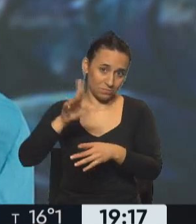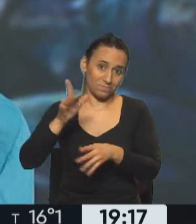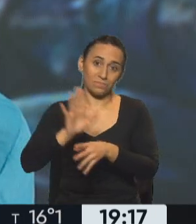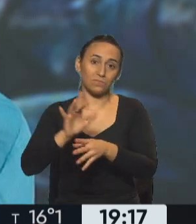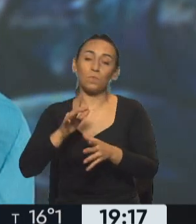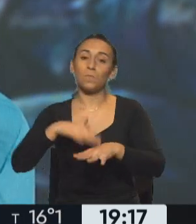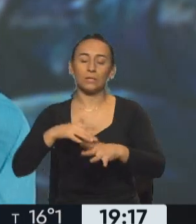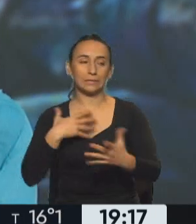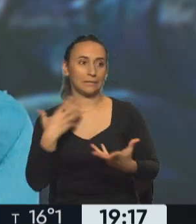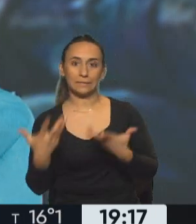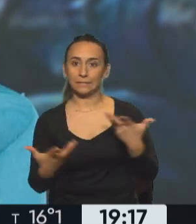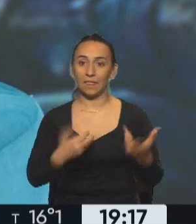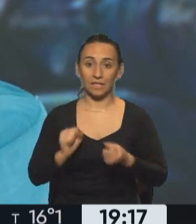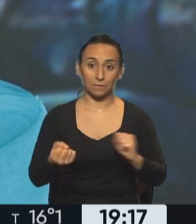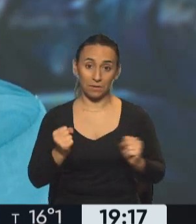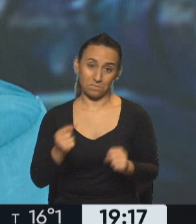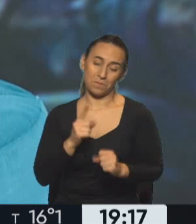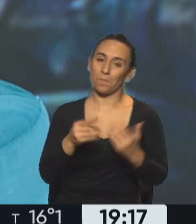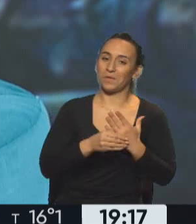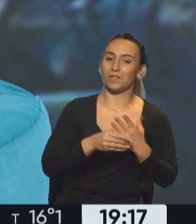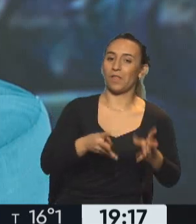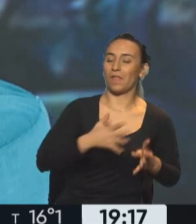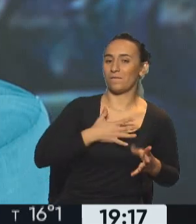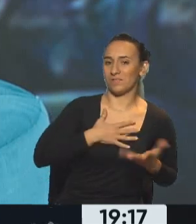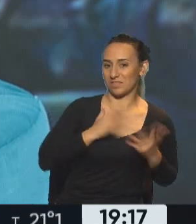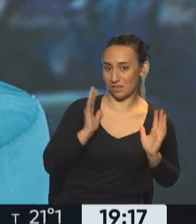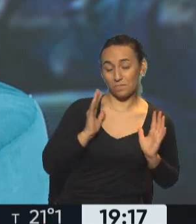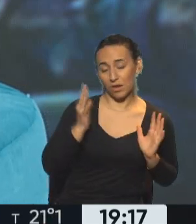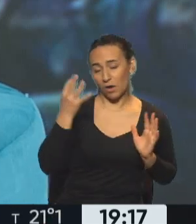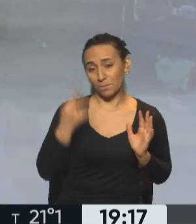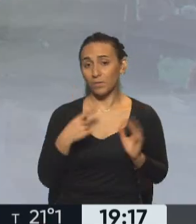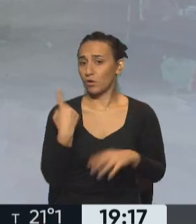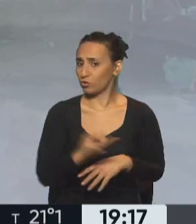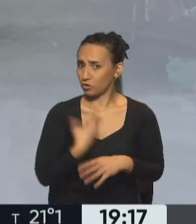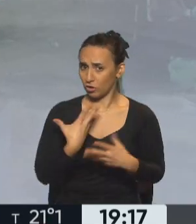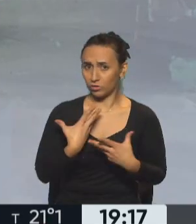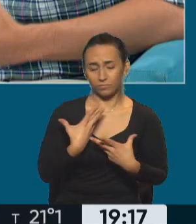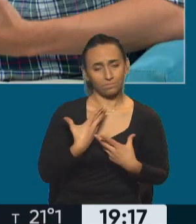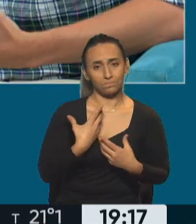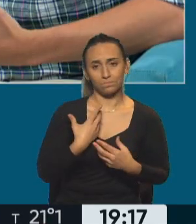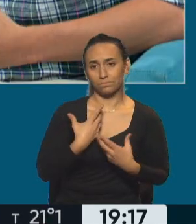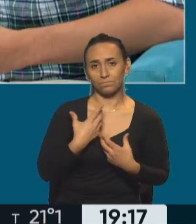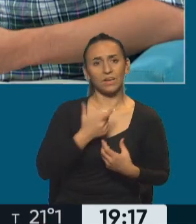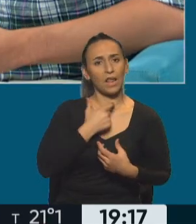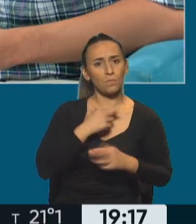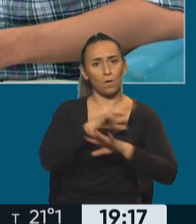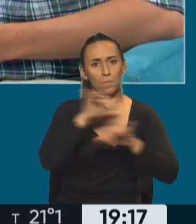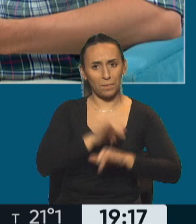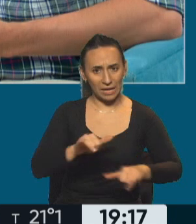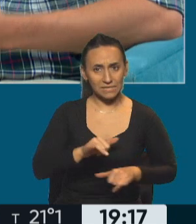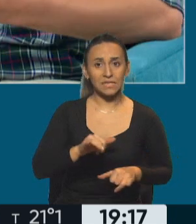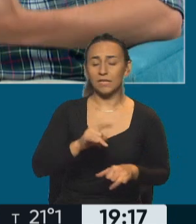imperio en decadencia, como diría nuestro ministro de Defensa. Nosotros apostamos siempre a la paz, apostamos también a estas